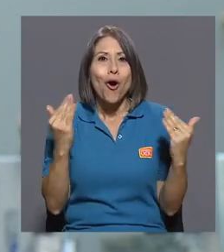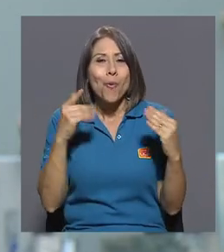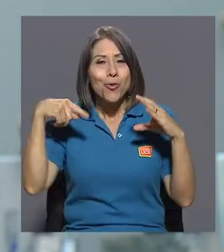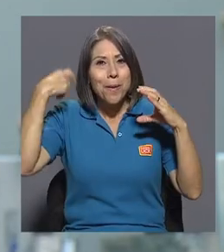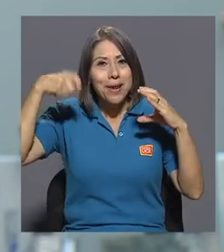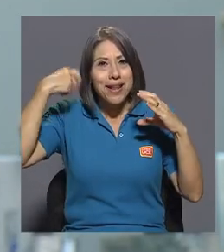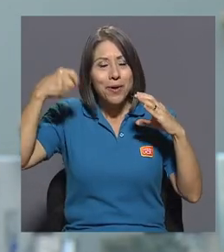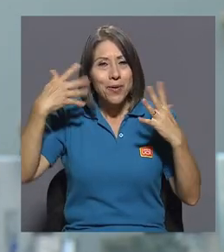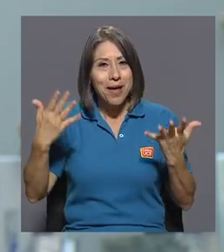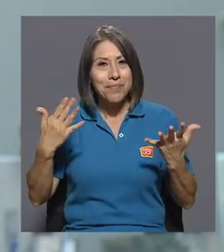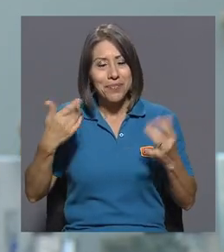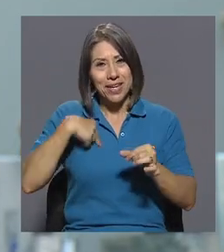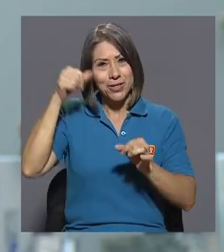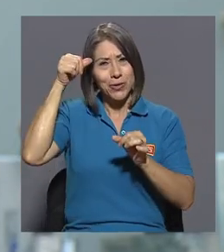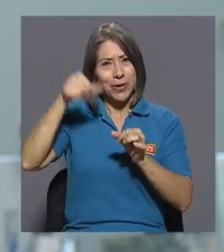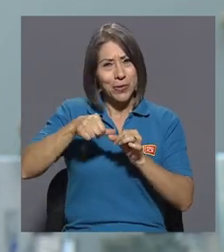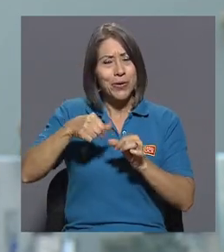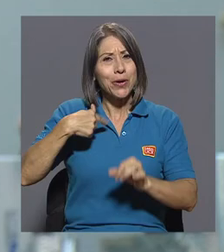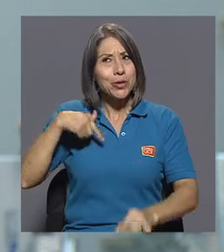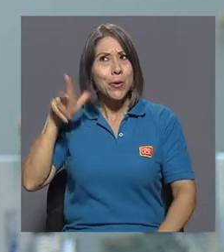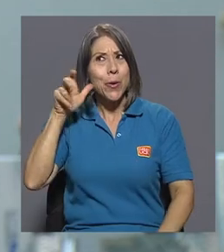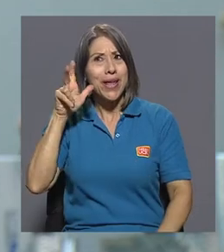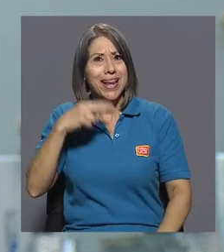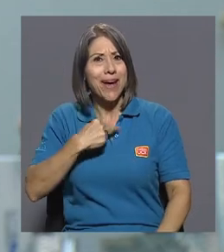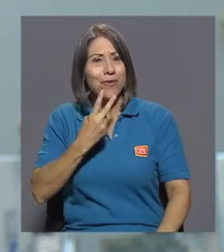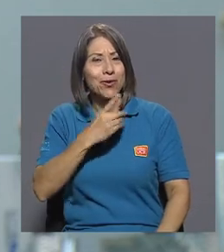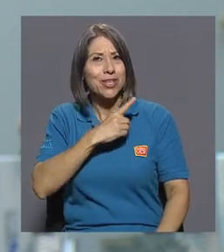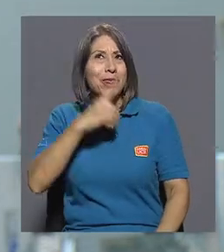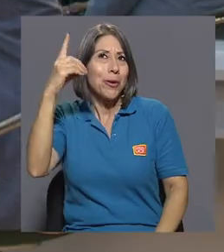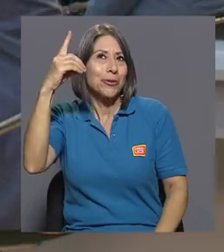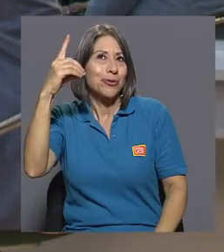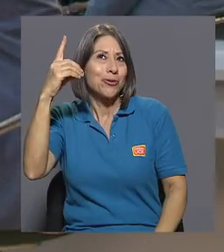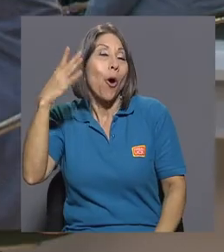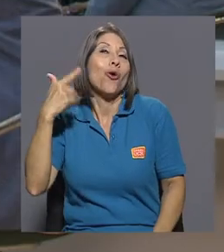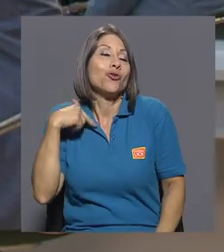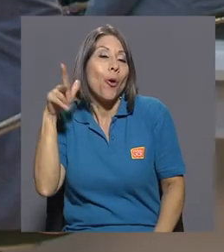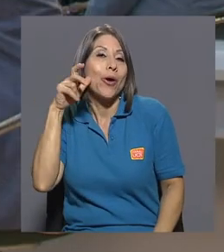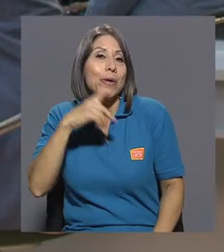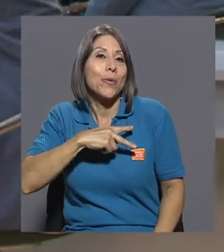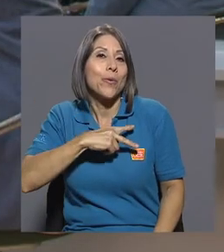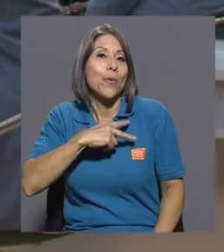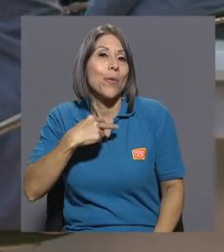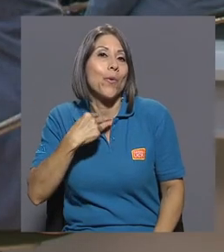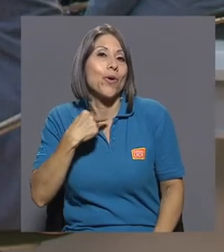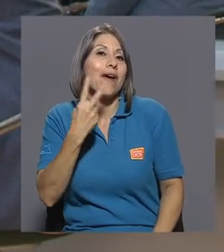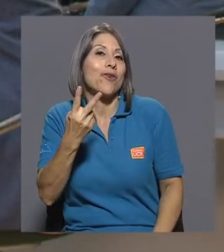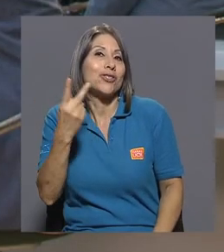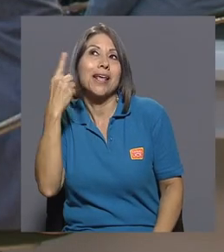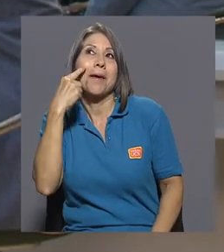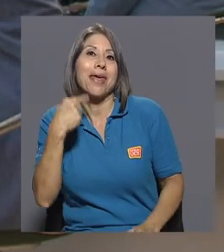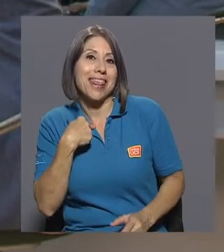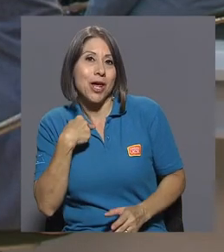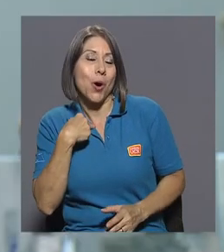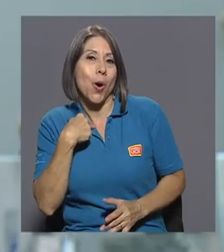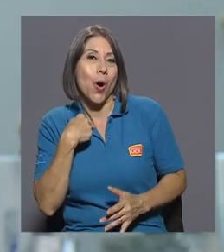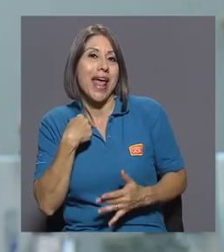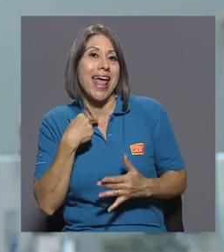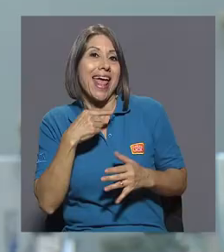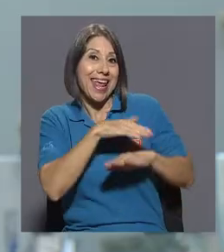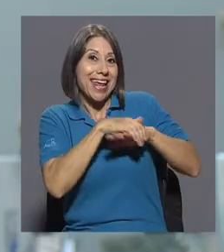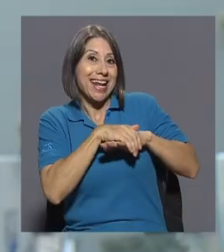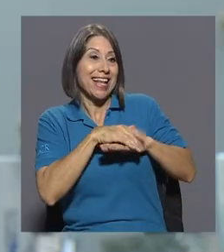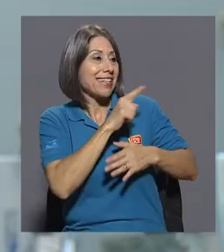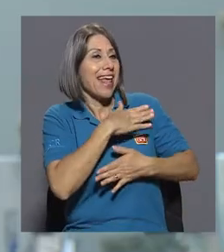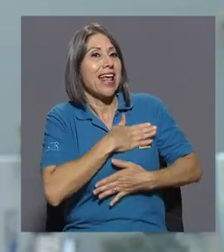me recuerdo que oí la voz de Dios, o una voz decirme, en inglés, enjoy the ride. No sé